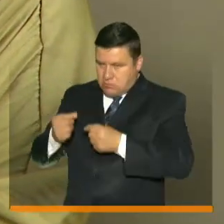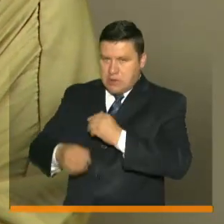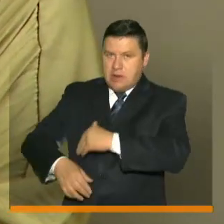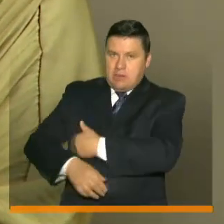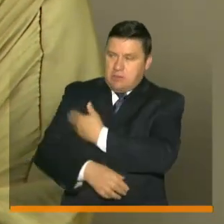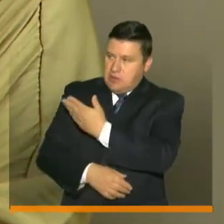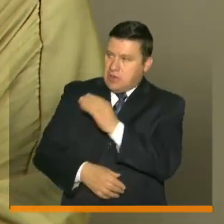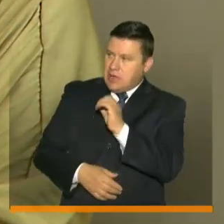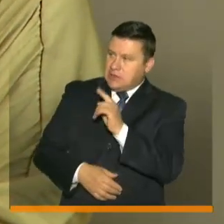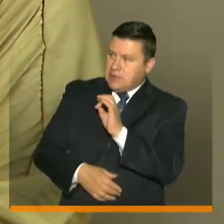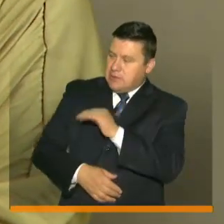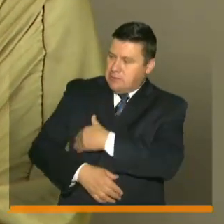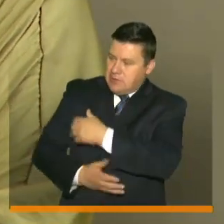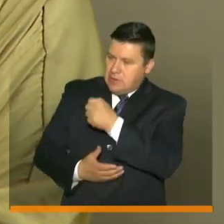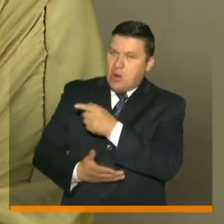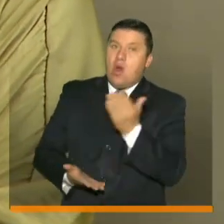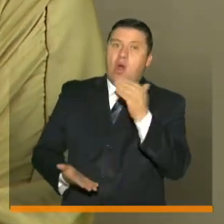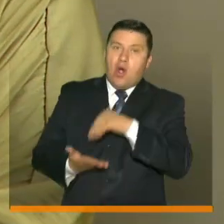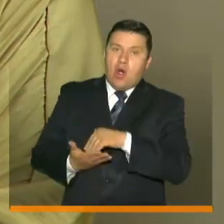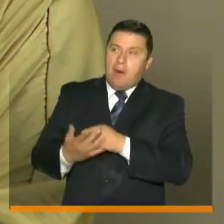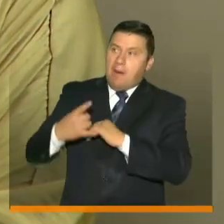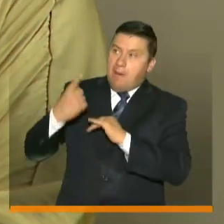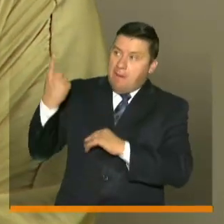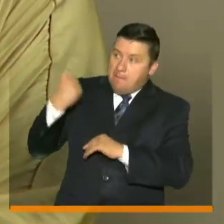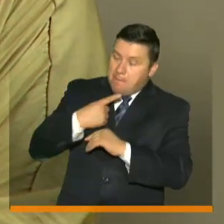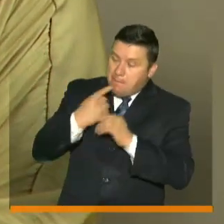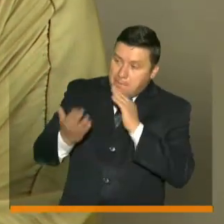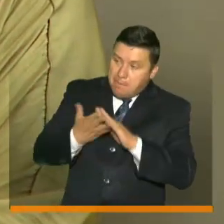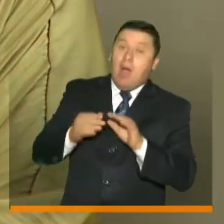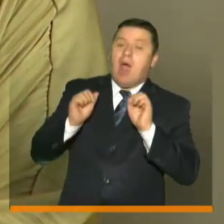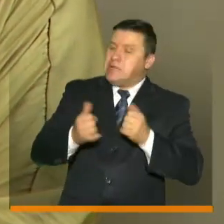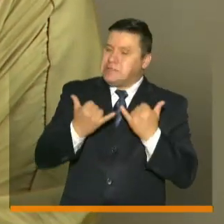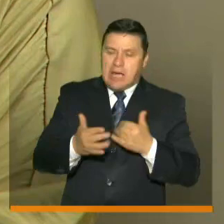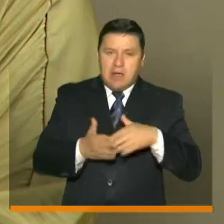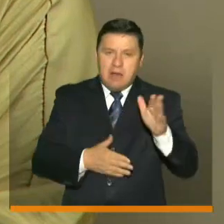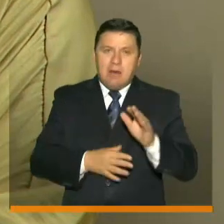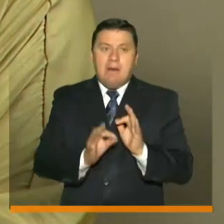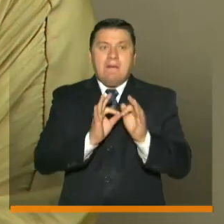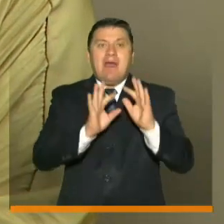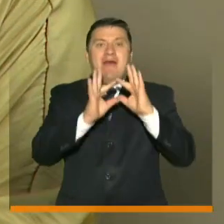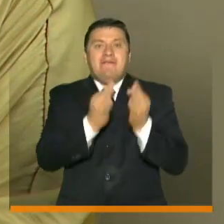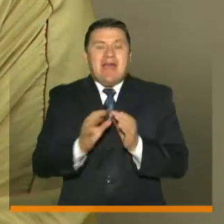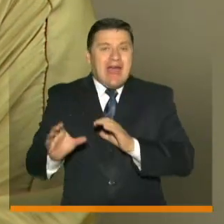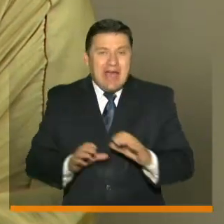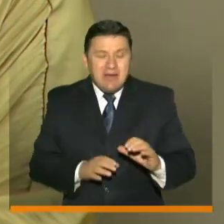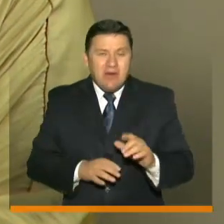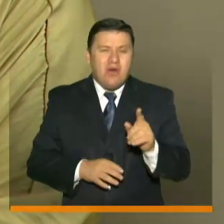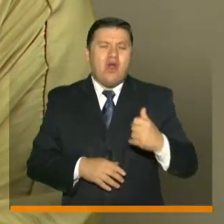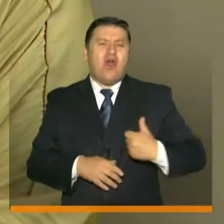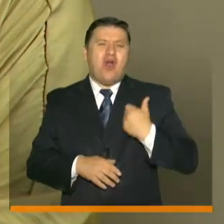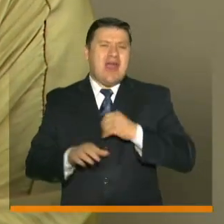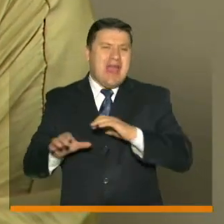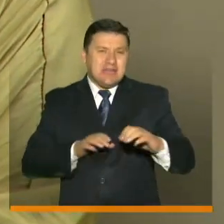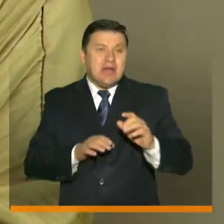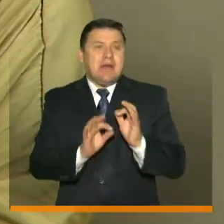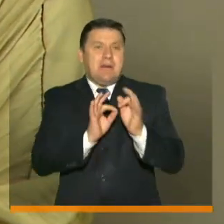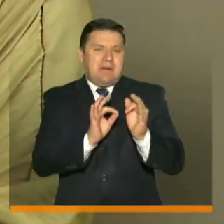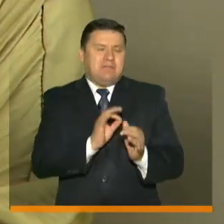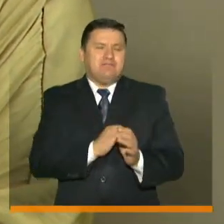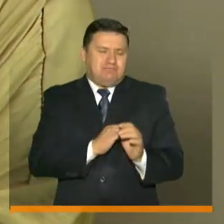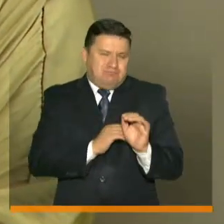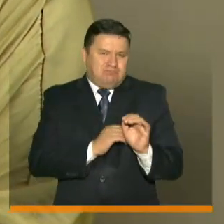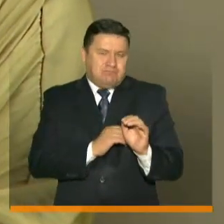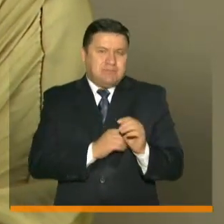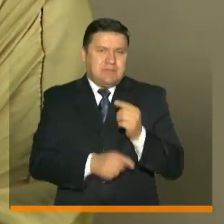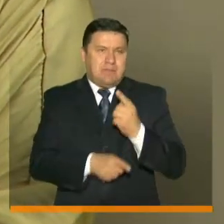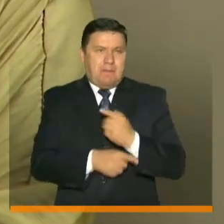ministro Carrasquilla, porque nos volvieron a autorizar esos pagos extraordinarios tanto para Familias en Acción como para Jóvenes en Acción. Así